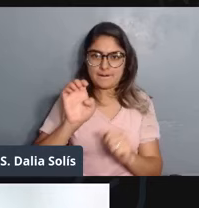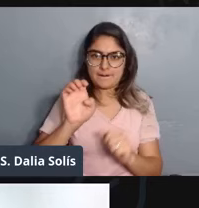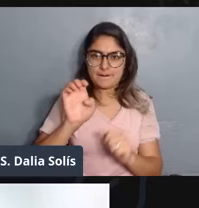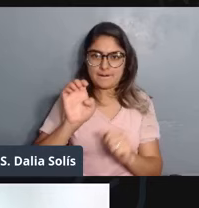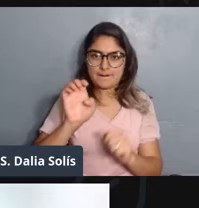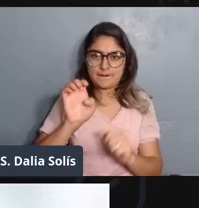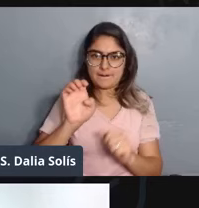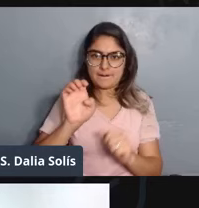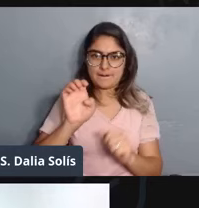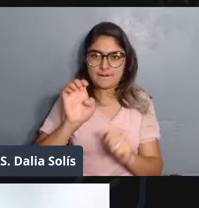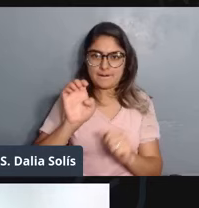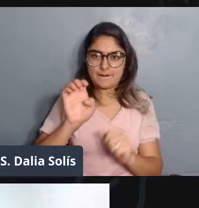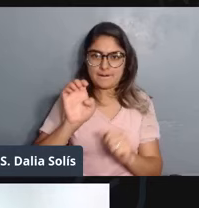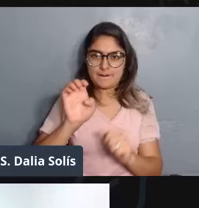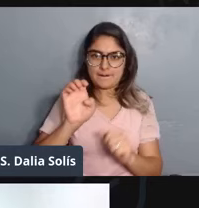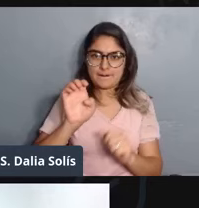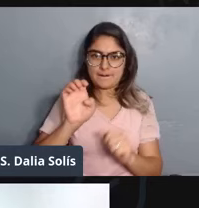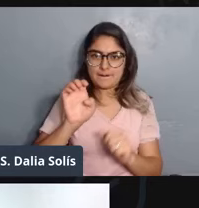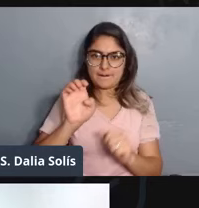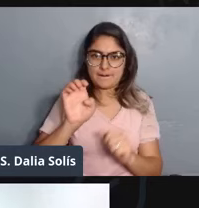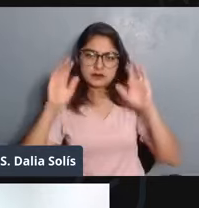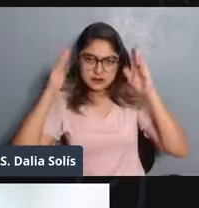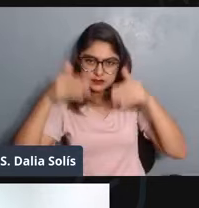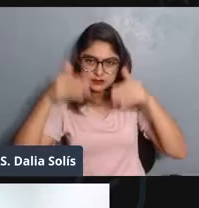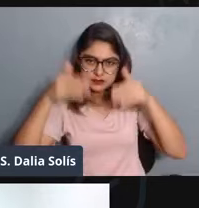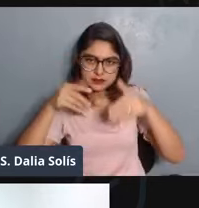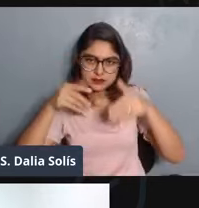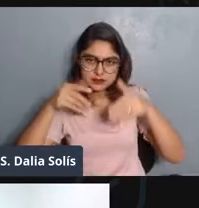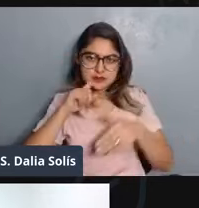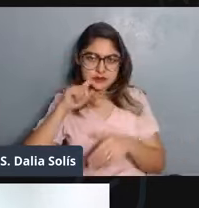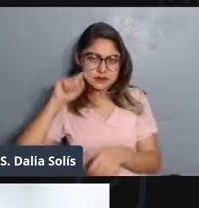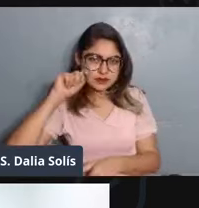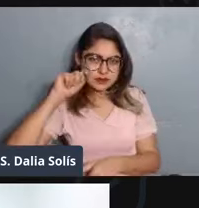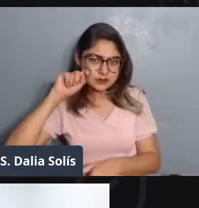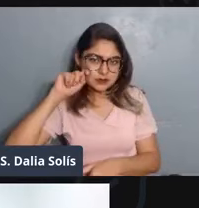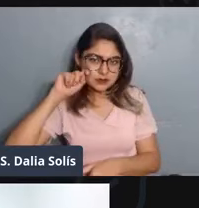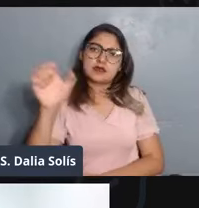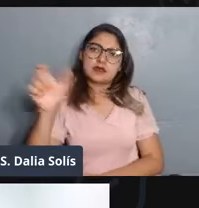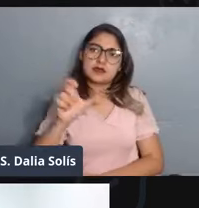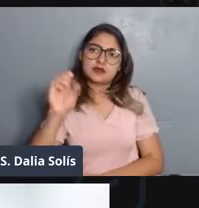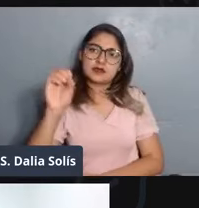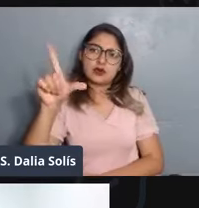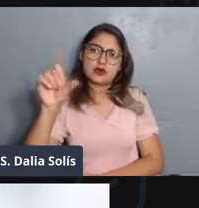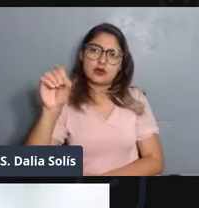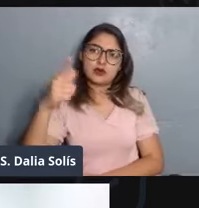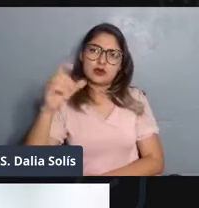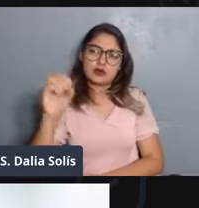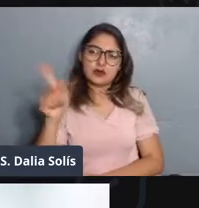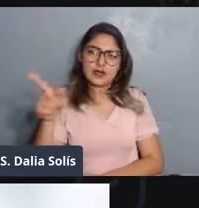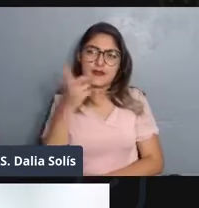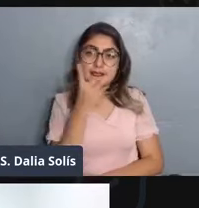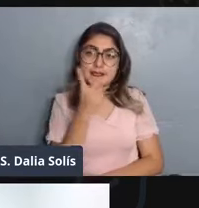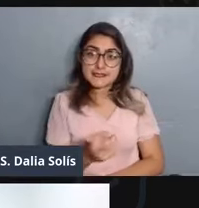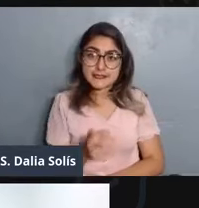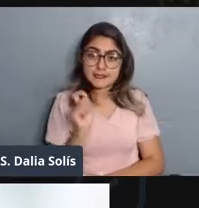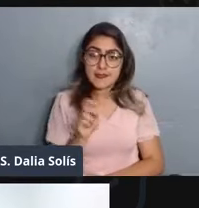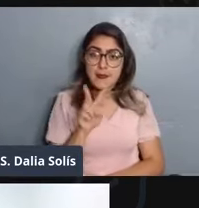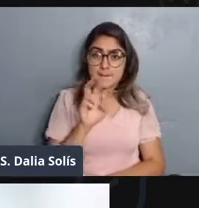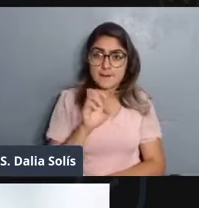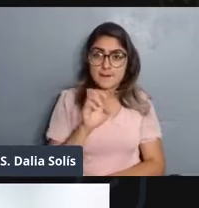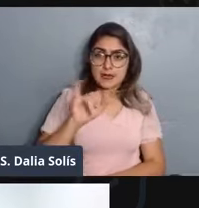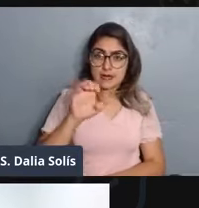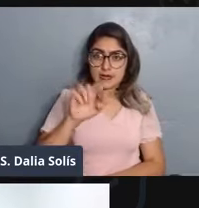equivoco, y él define vejez como es la etapa de la vida previa a la muerte natural, etapa en la que se